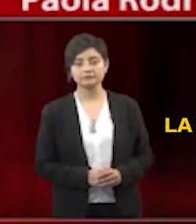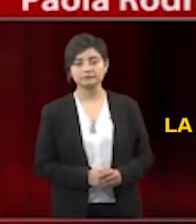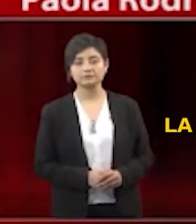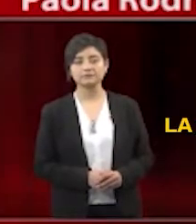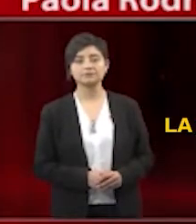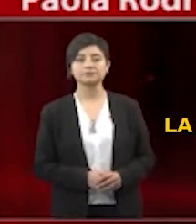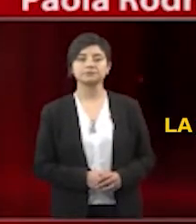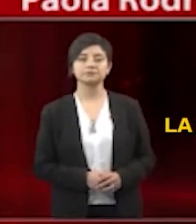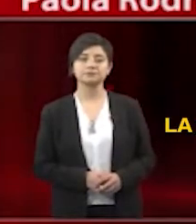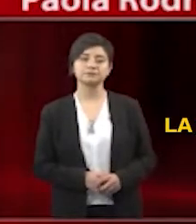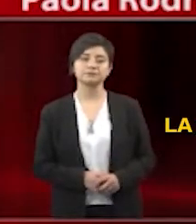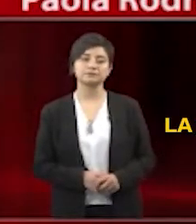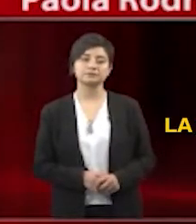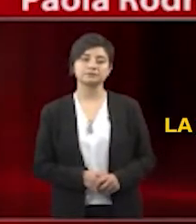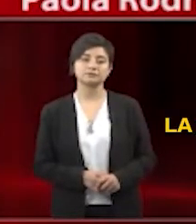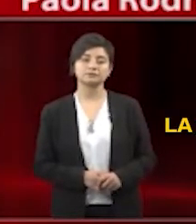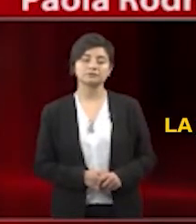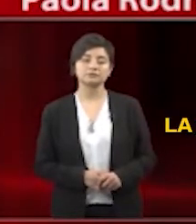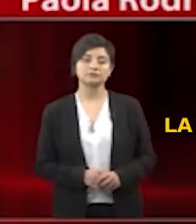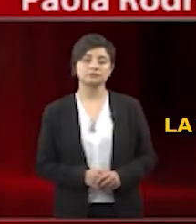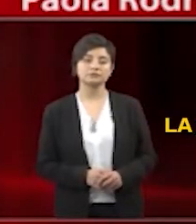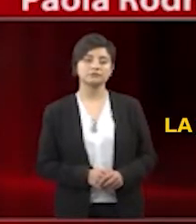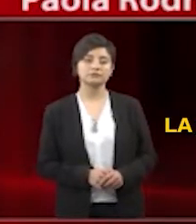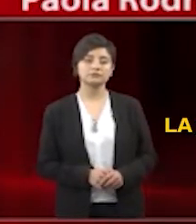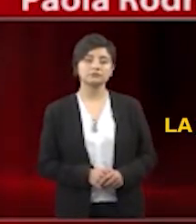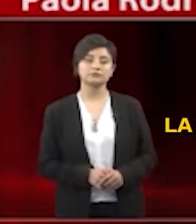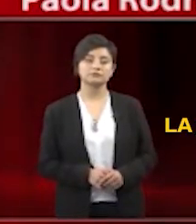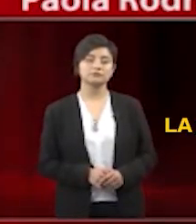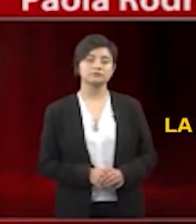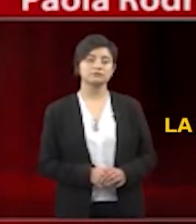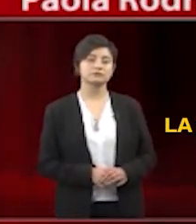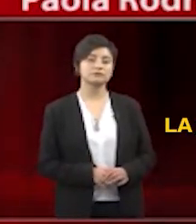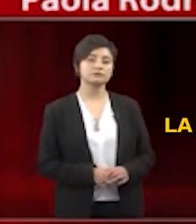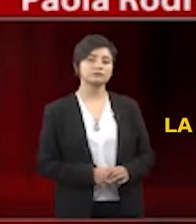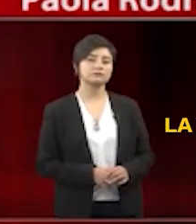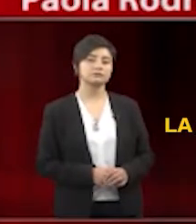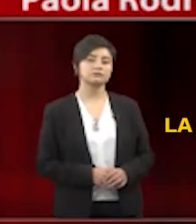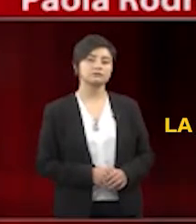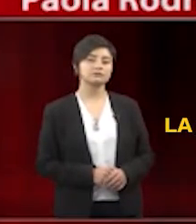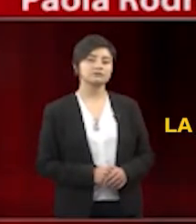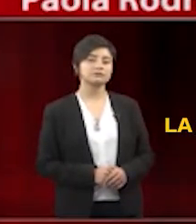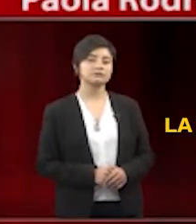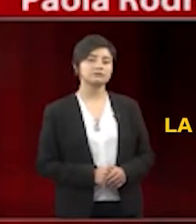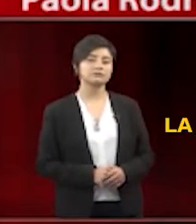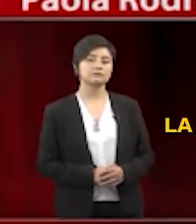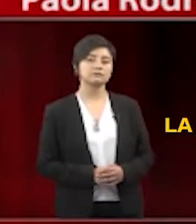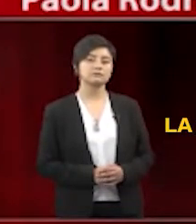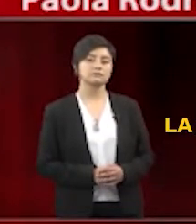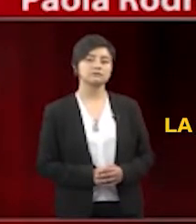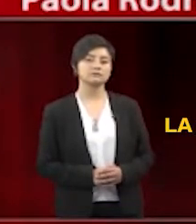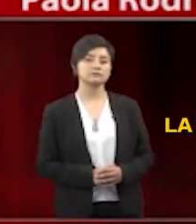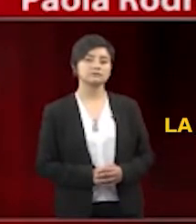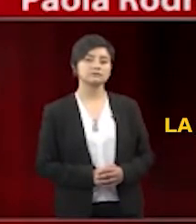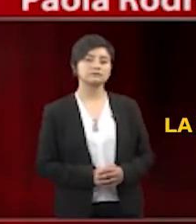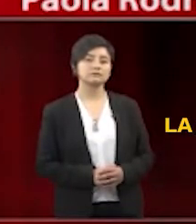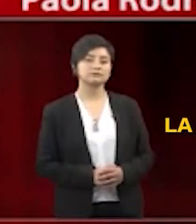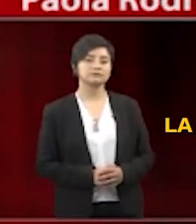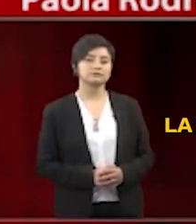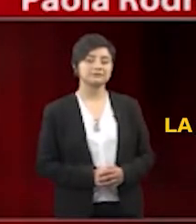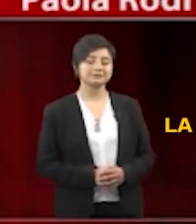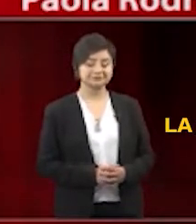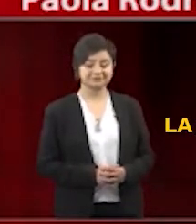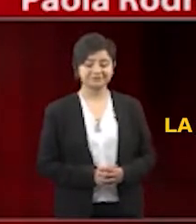digamos, en términos de la defensa de los territorios indígenas que están por fuera de la posibilidad de sembrar cultivos